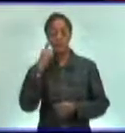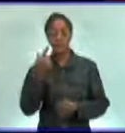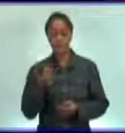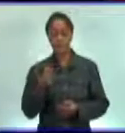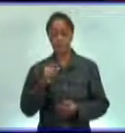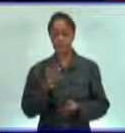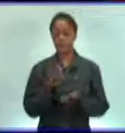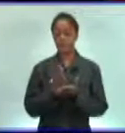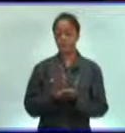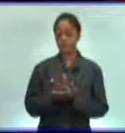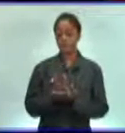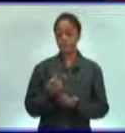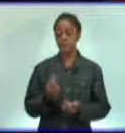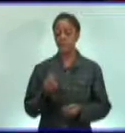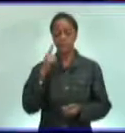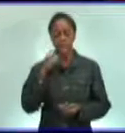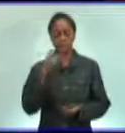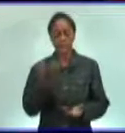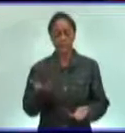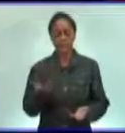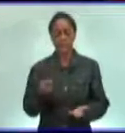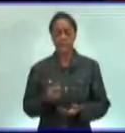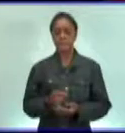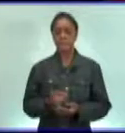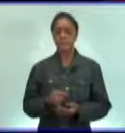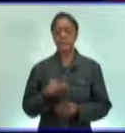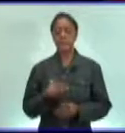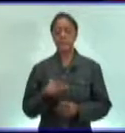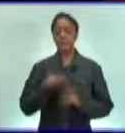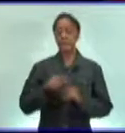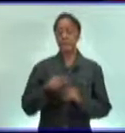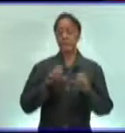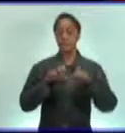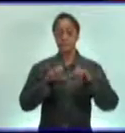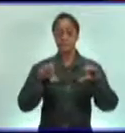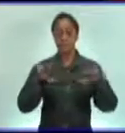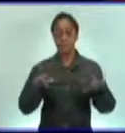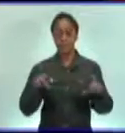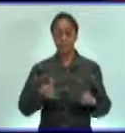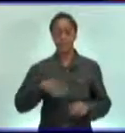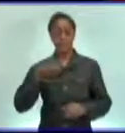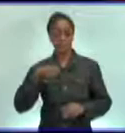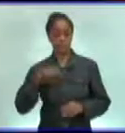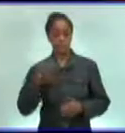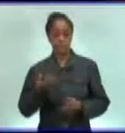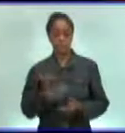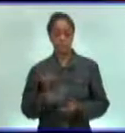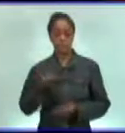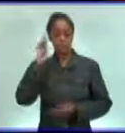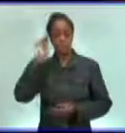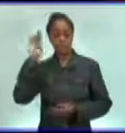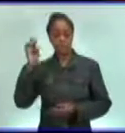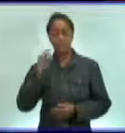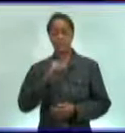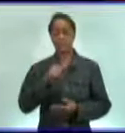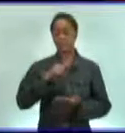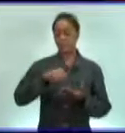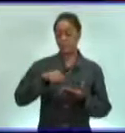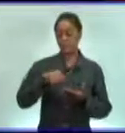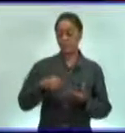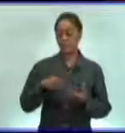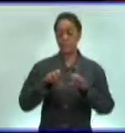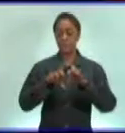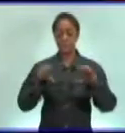este estudiante de veterinaria en ella. El tipo de texto argumentativo. Recuerda que si vas a redactar un